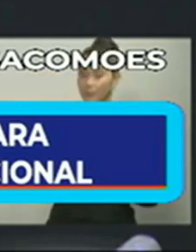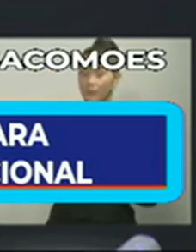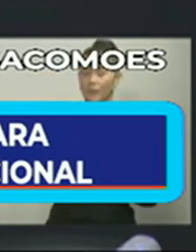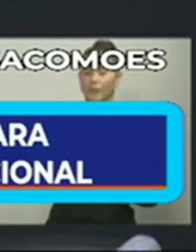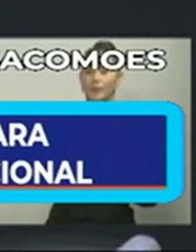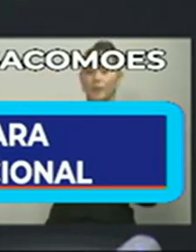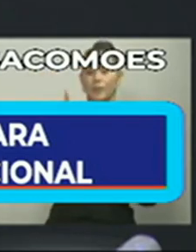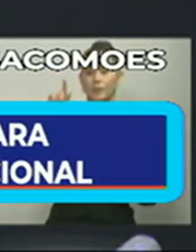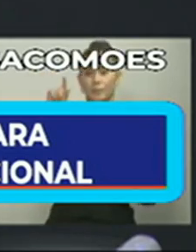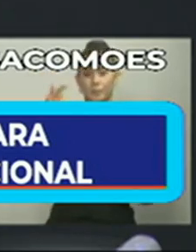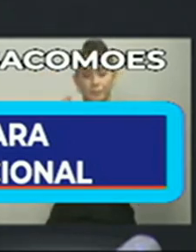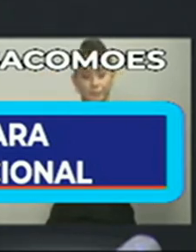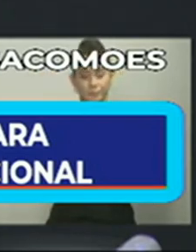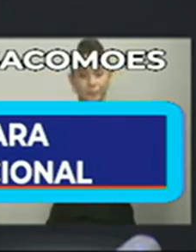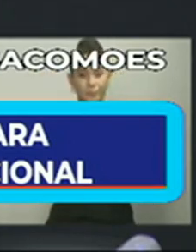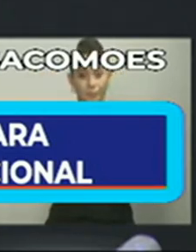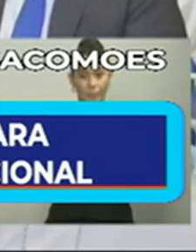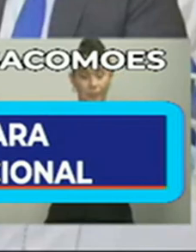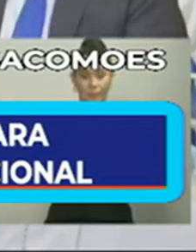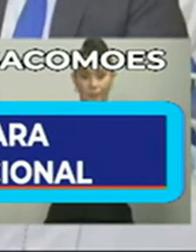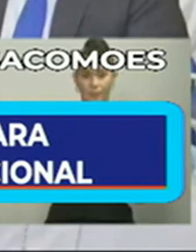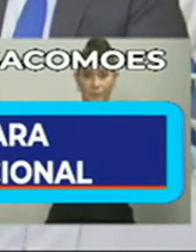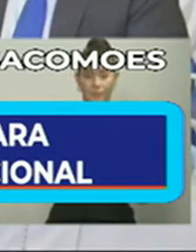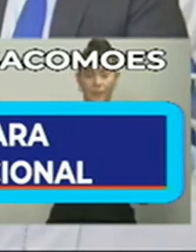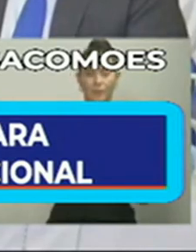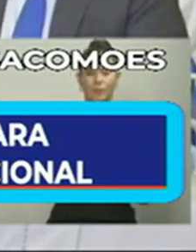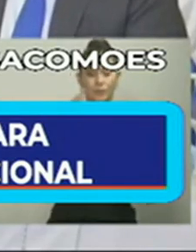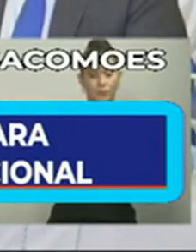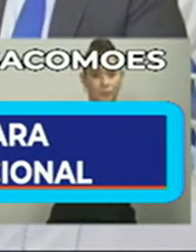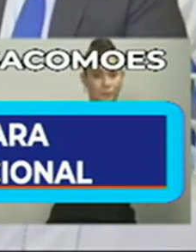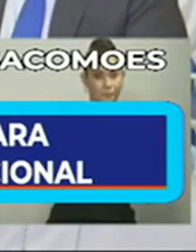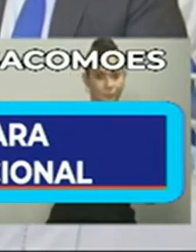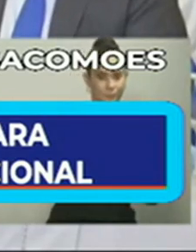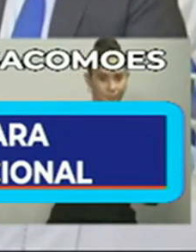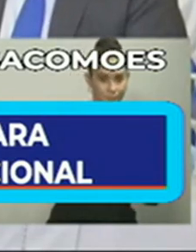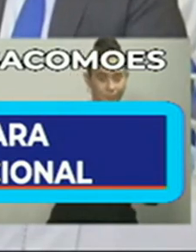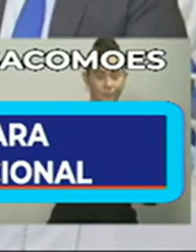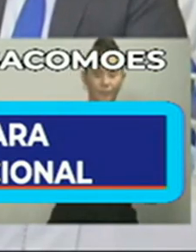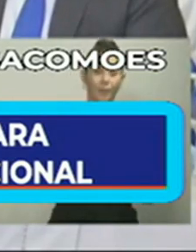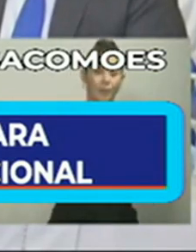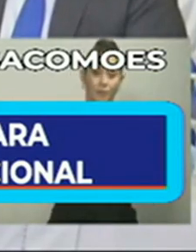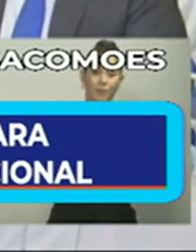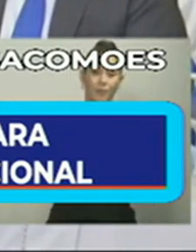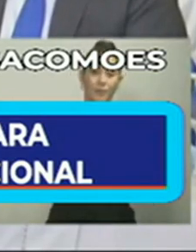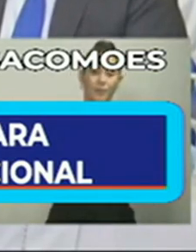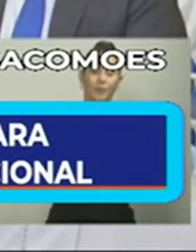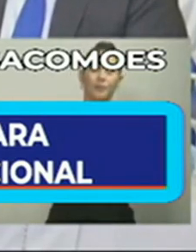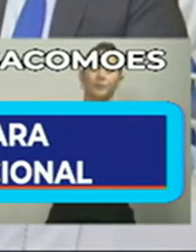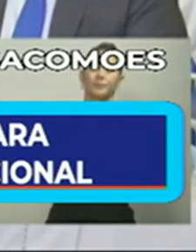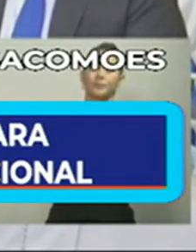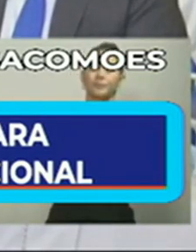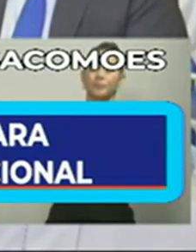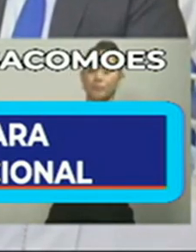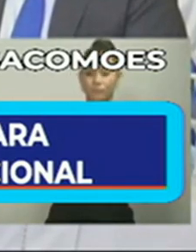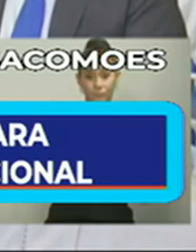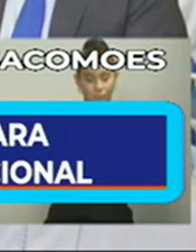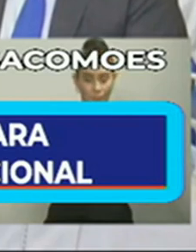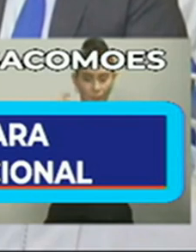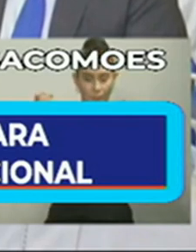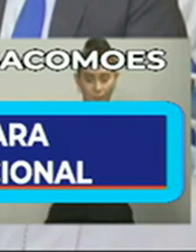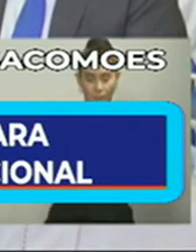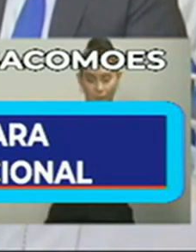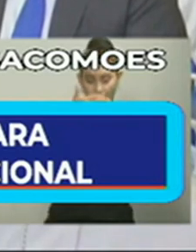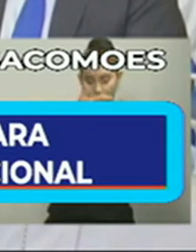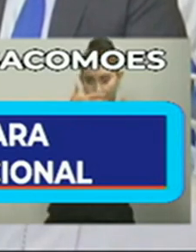resultados obtenidos y los retos pendientes. En primer lugar, convertimos una lista